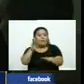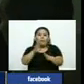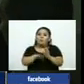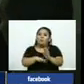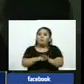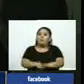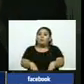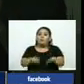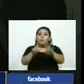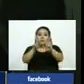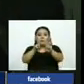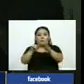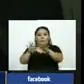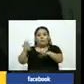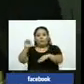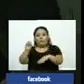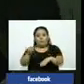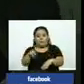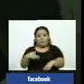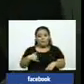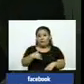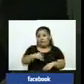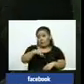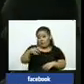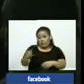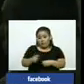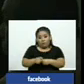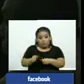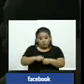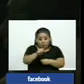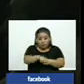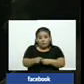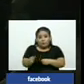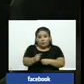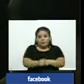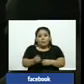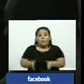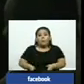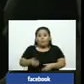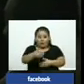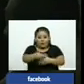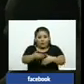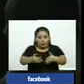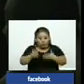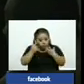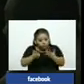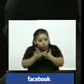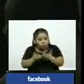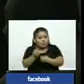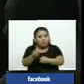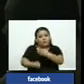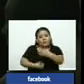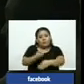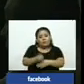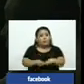94.89% del gasto del Ministerio de Agricultura y Ganadería, que es el Centro Nacional de Tecnología Agropecuaria y Forestal. Se